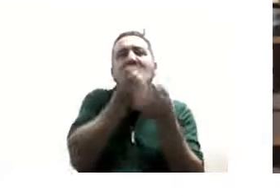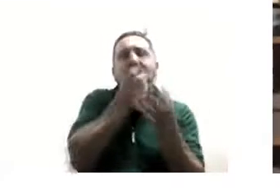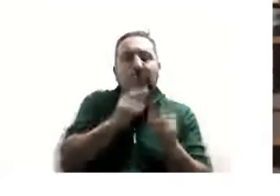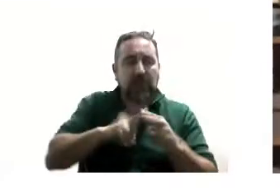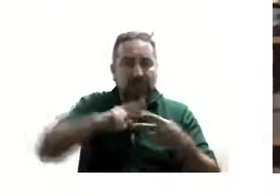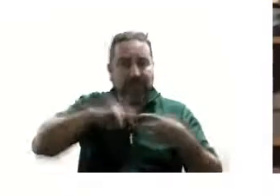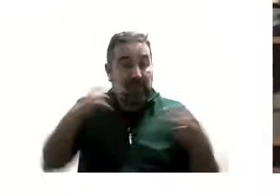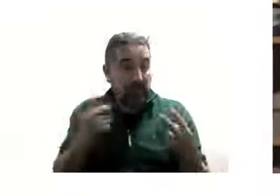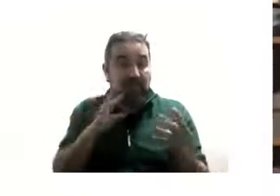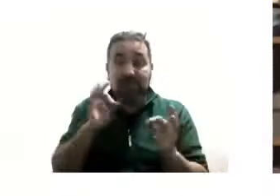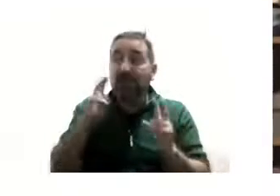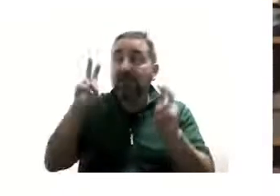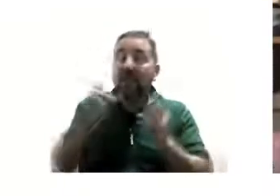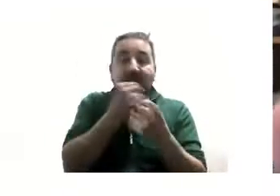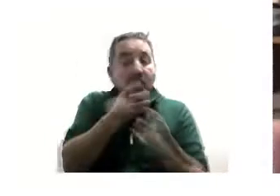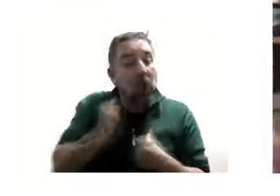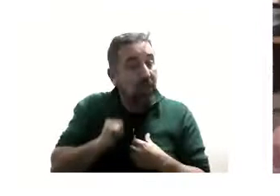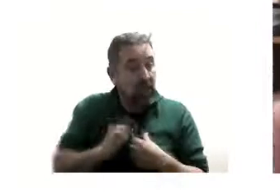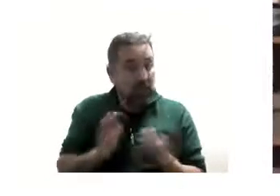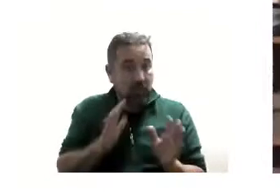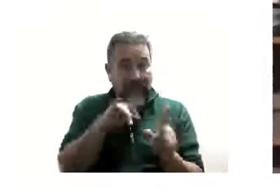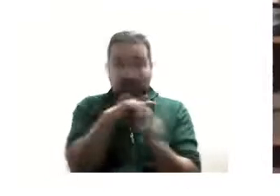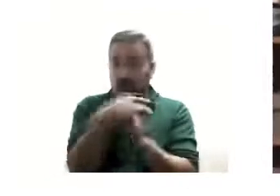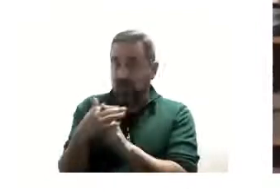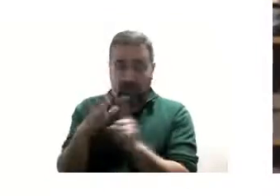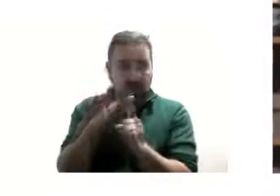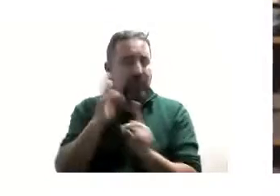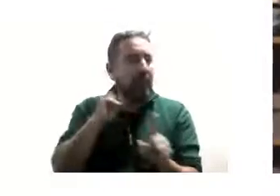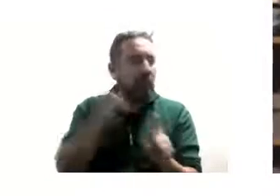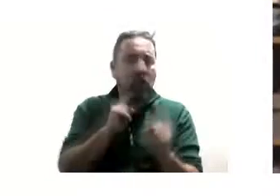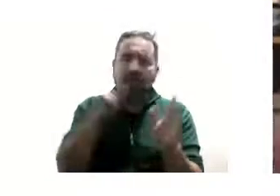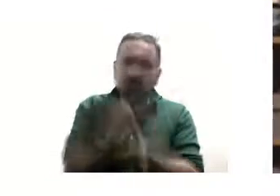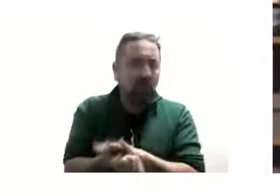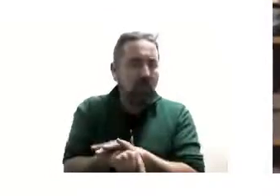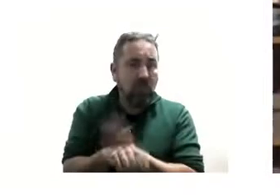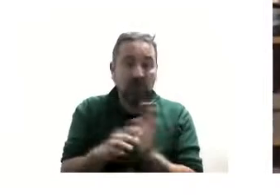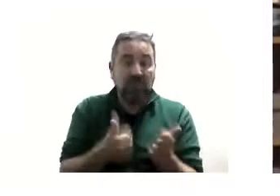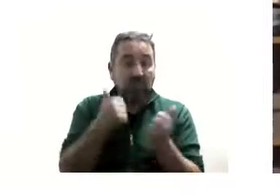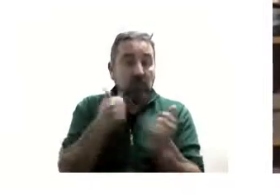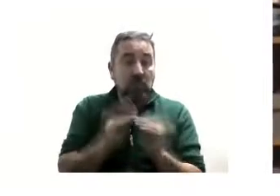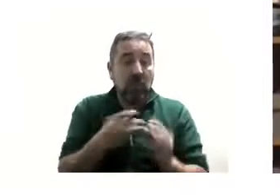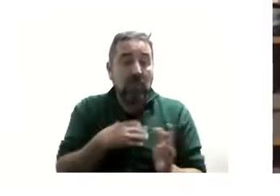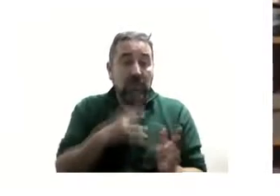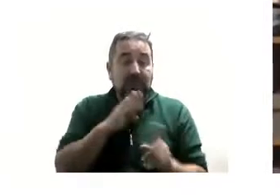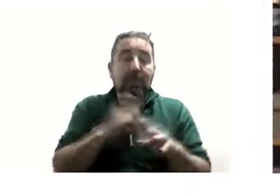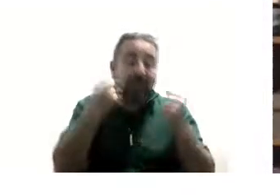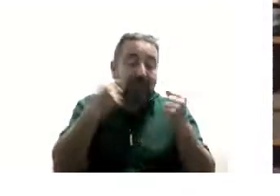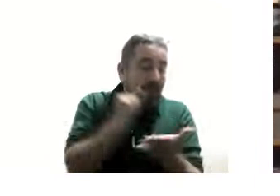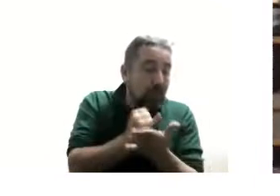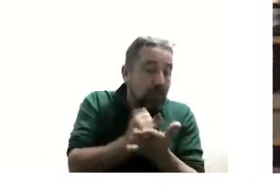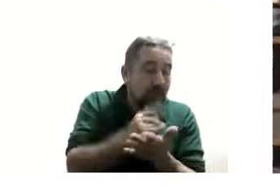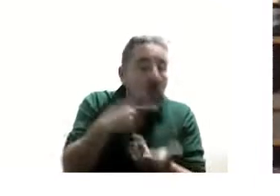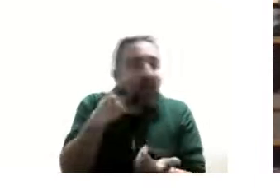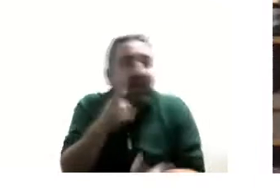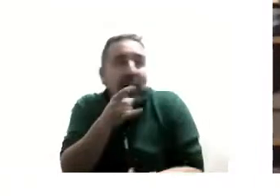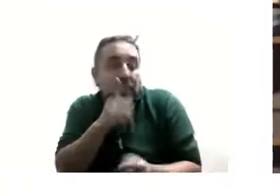tenemos, la información clínica, si llegamos a una situación de sordera profunda, no queda más remedio, digamos, que ensayo-error, colocar el implante coclear y confiar